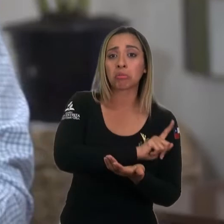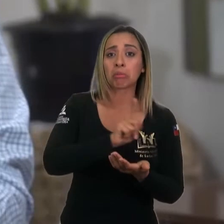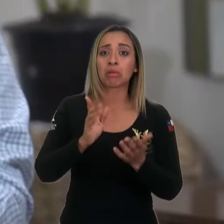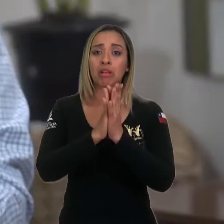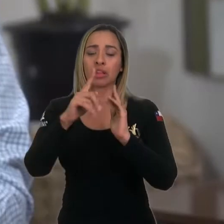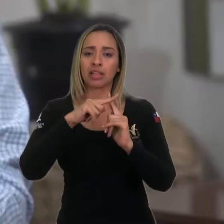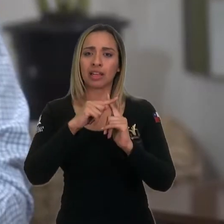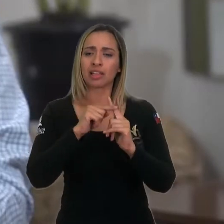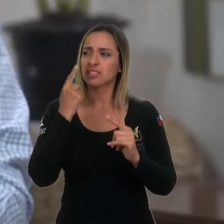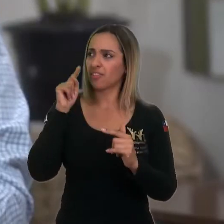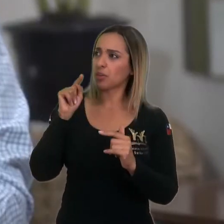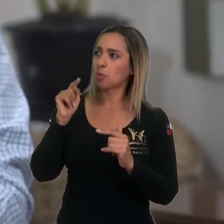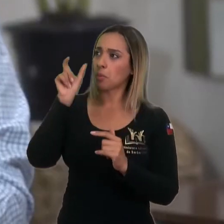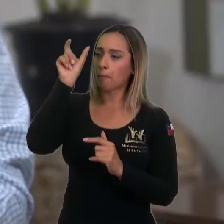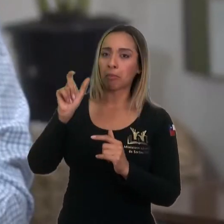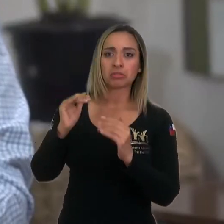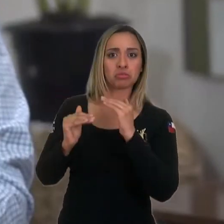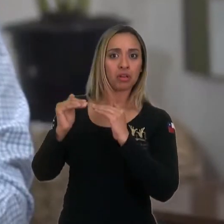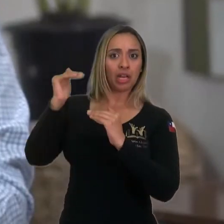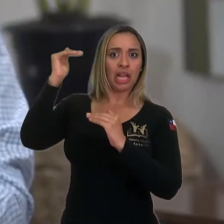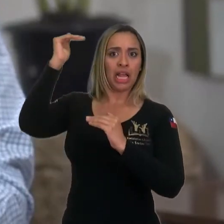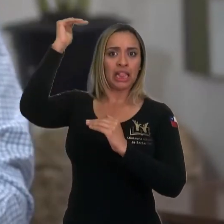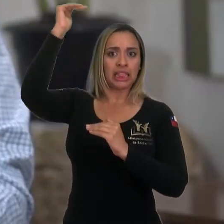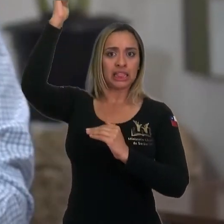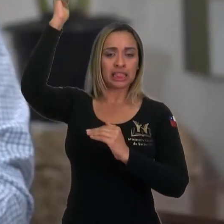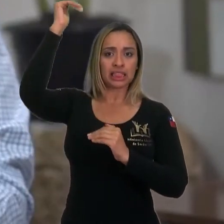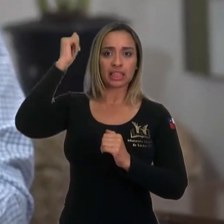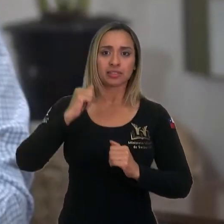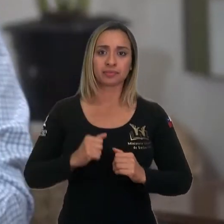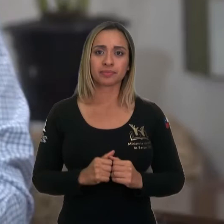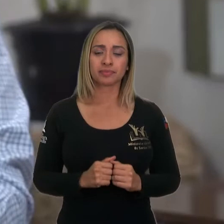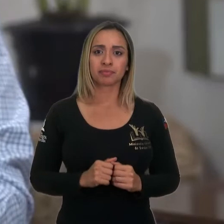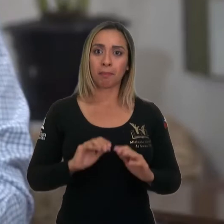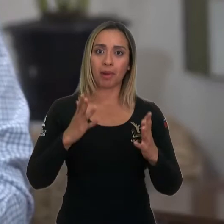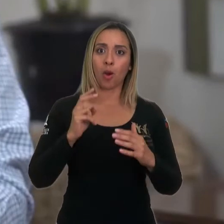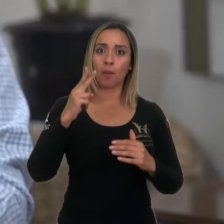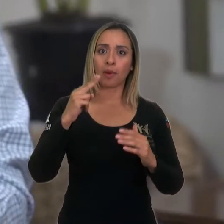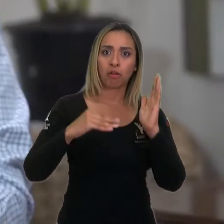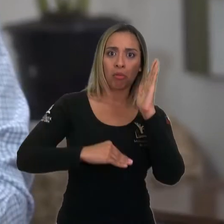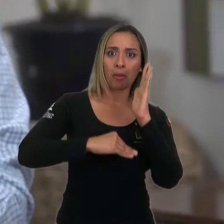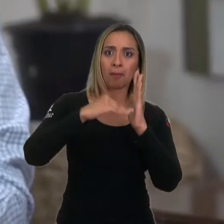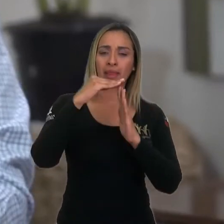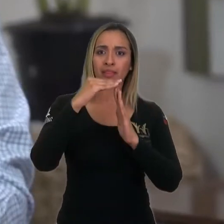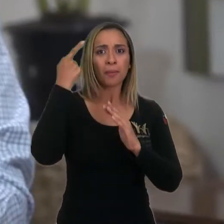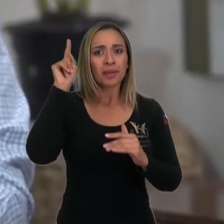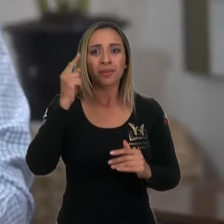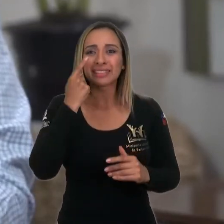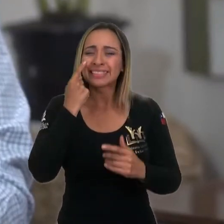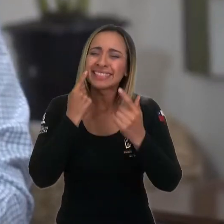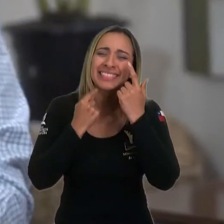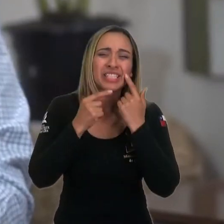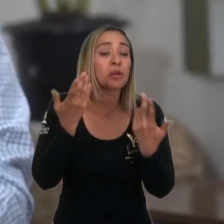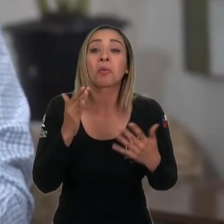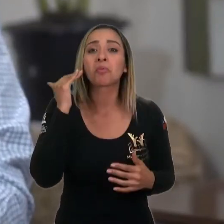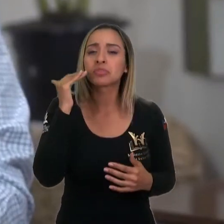fuerte, fornido, un gigantón de casi dos metros, llorando como un niño. Y le